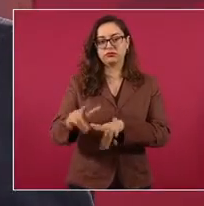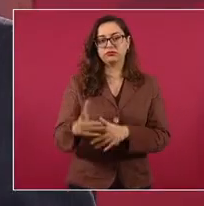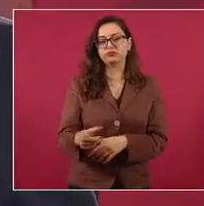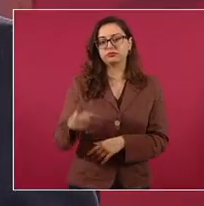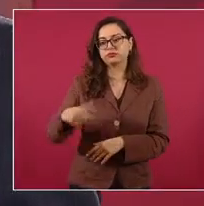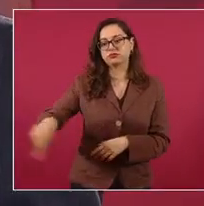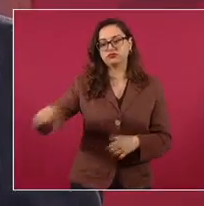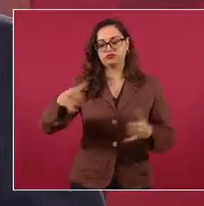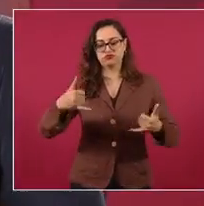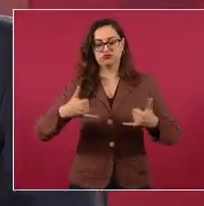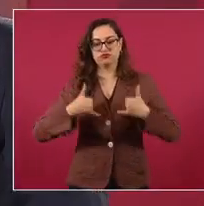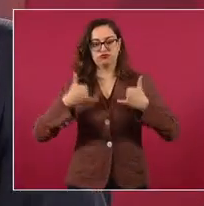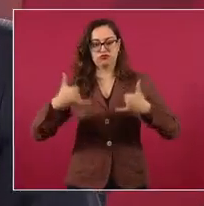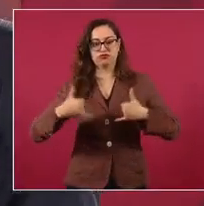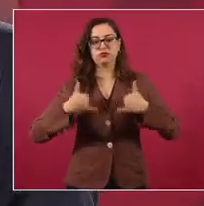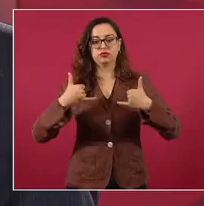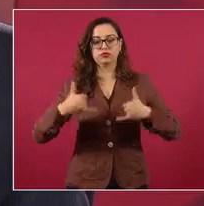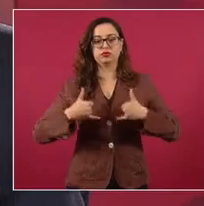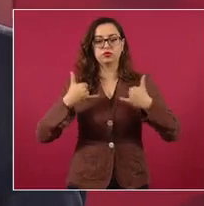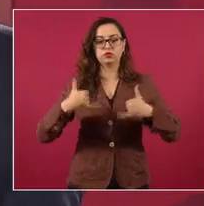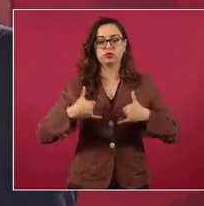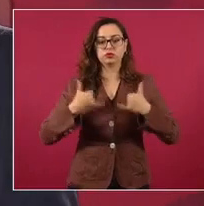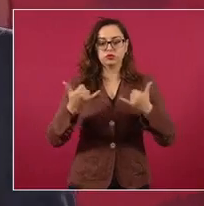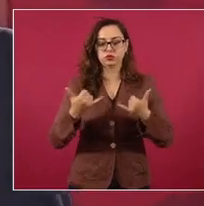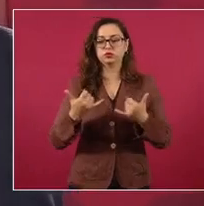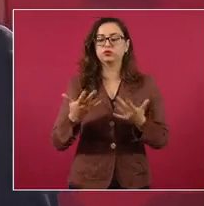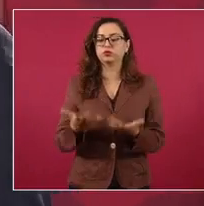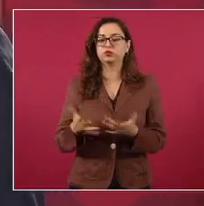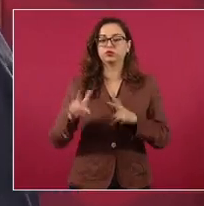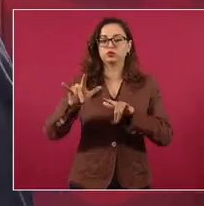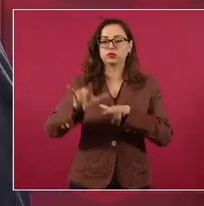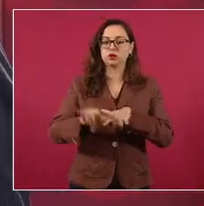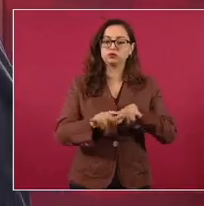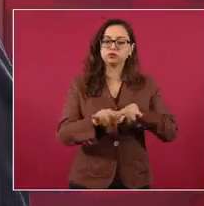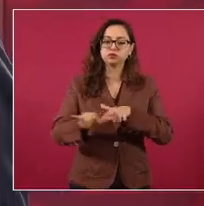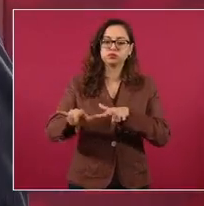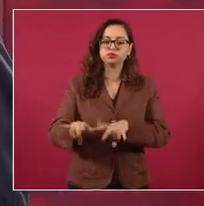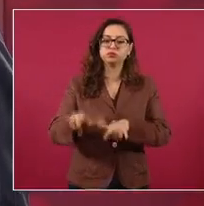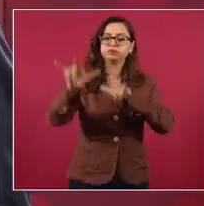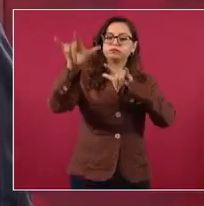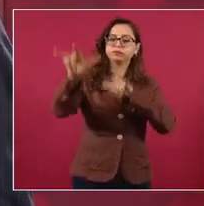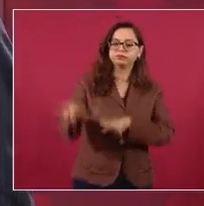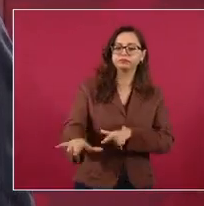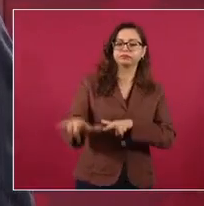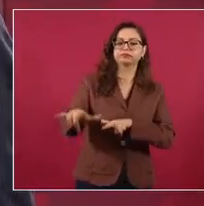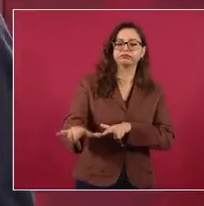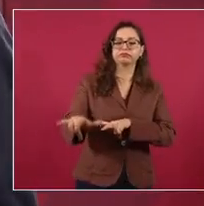ayudantía, y se empezaban a parar y a parar y a parar y a parar, a parar,